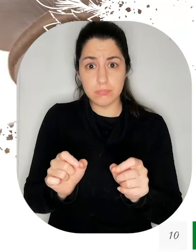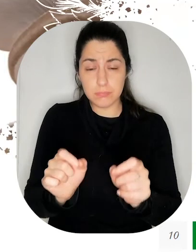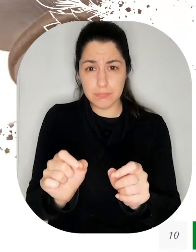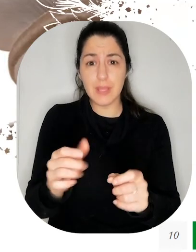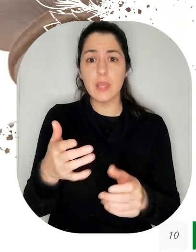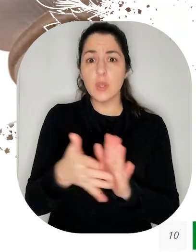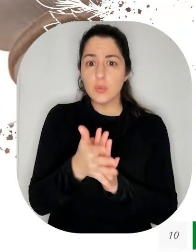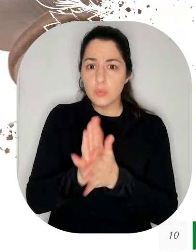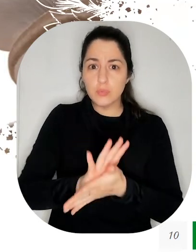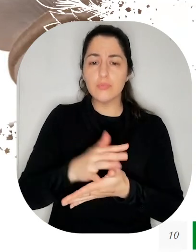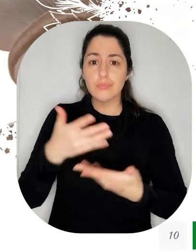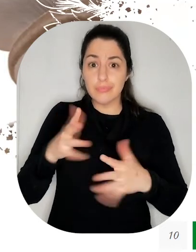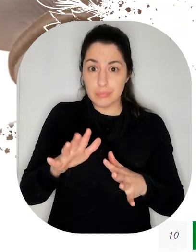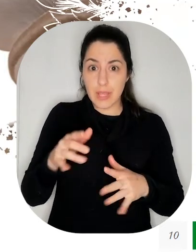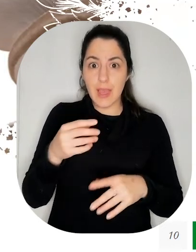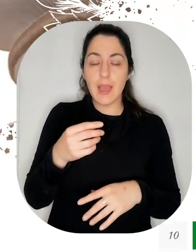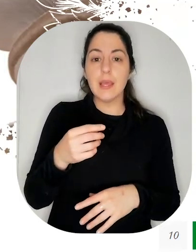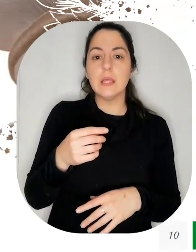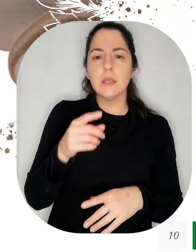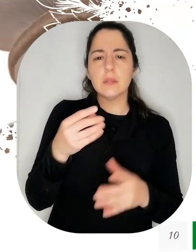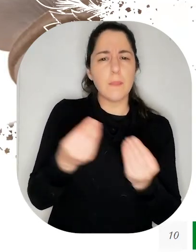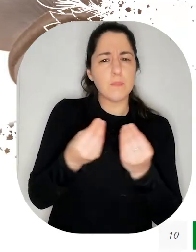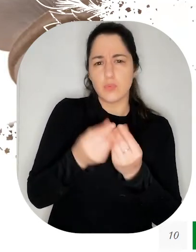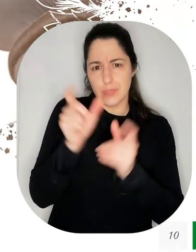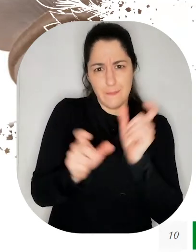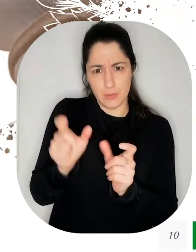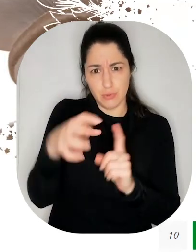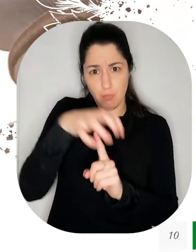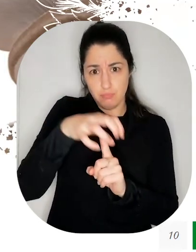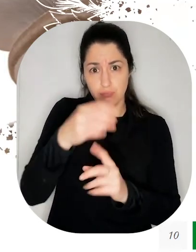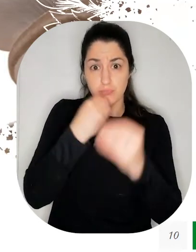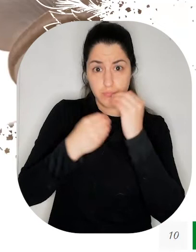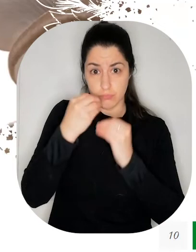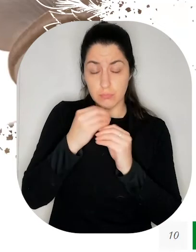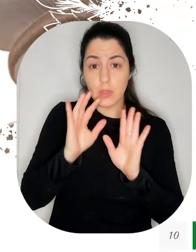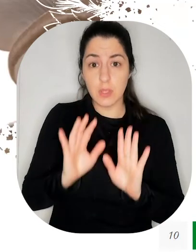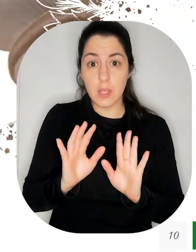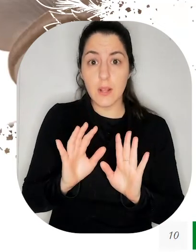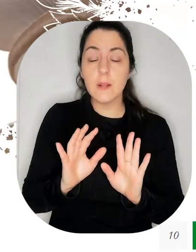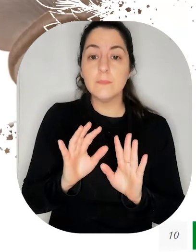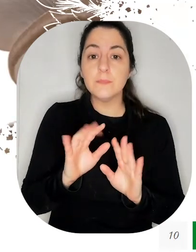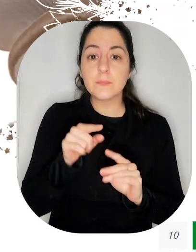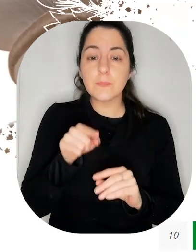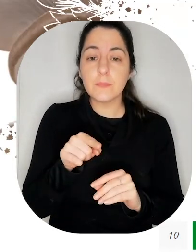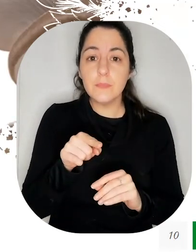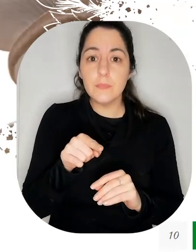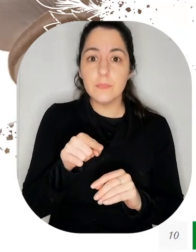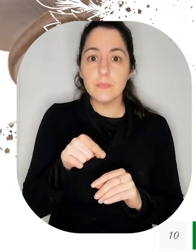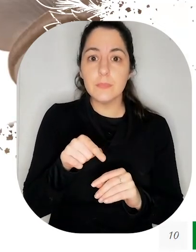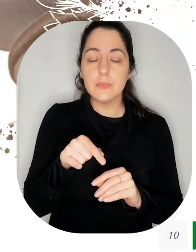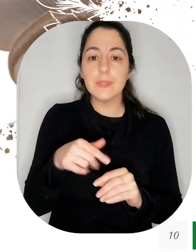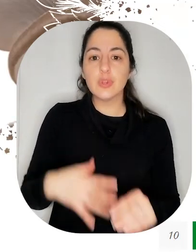quimioterapia y con suplementos de Longostra, en 3 casos solamente de muchos pacientes que han recibido esta indicación